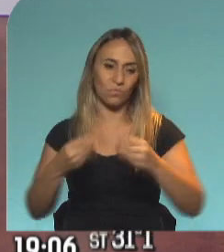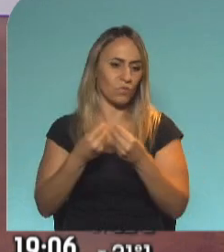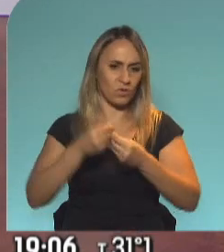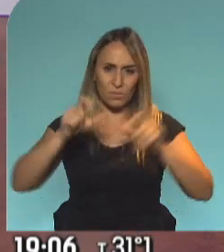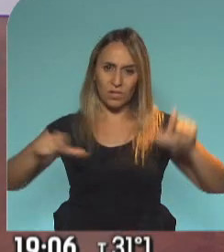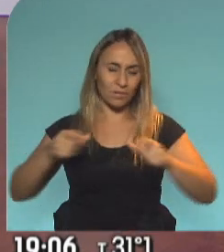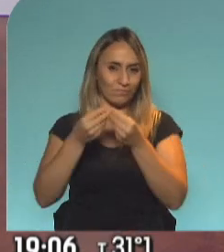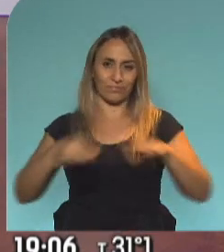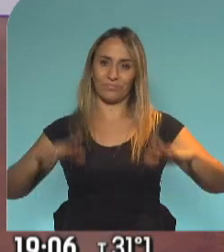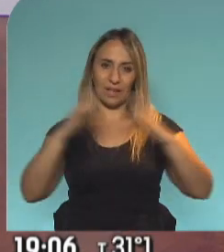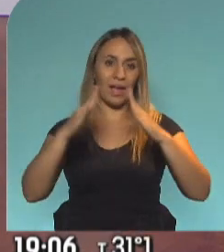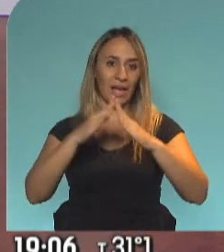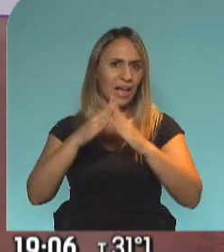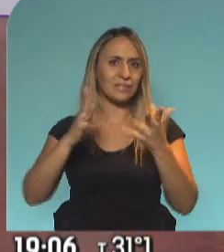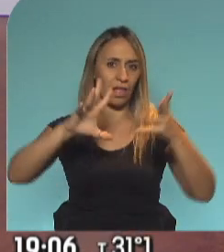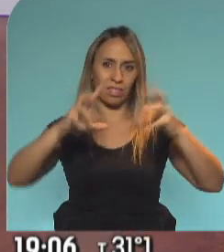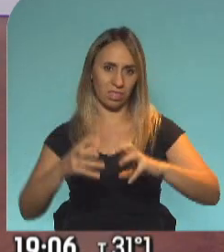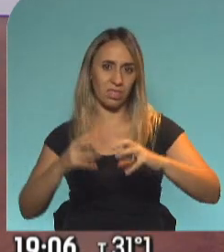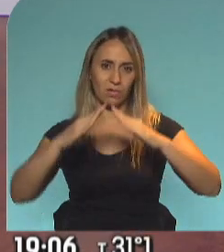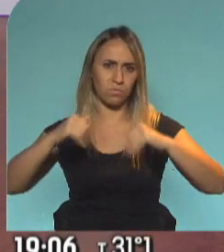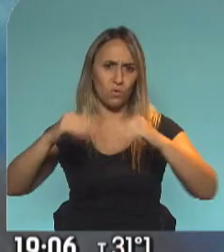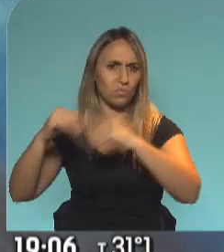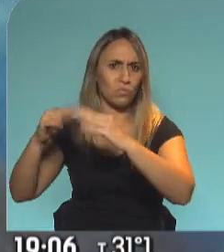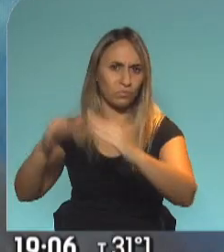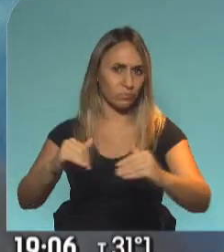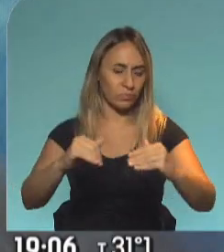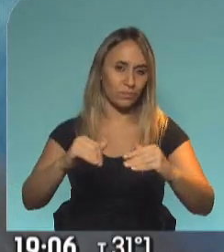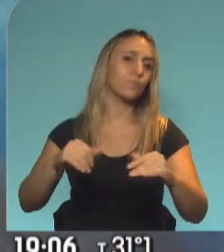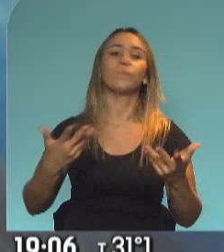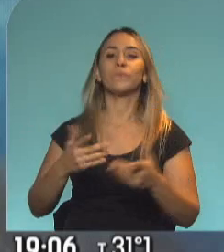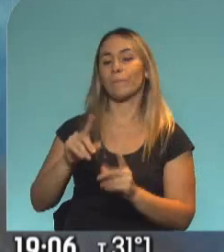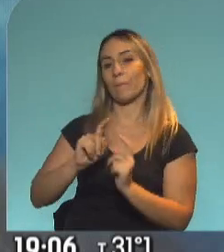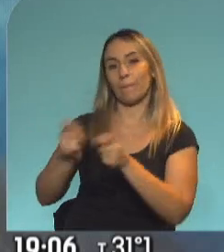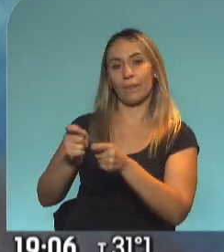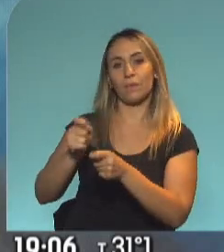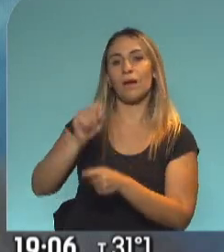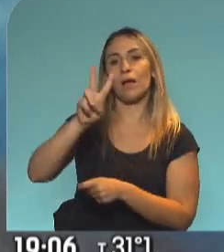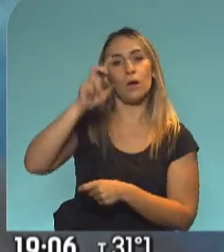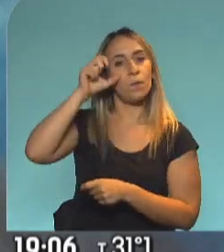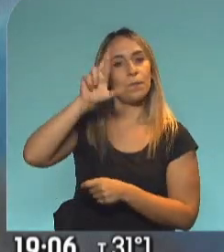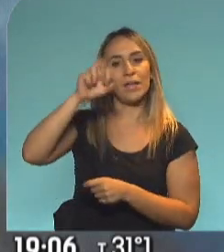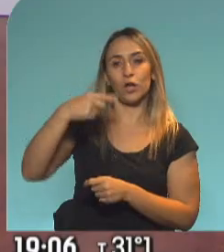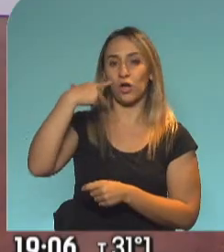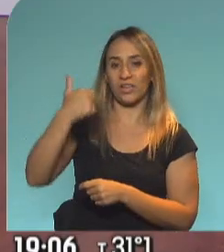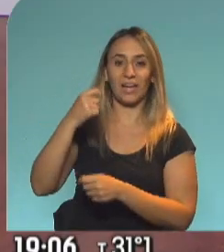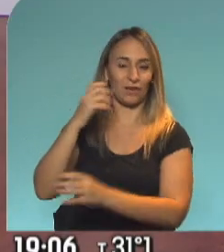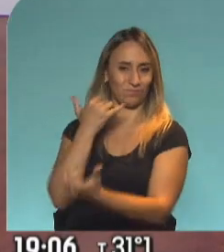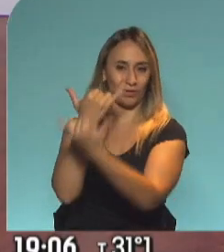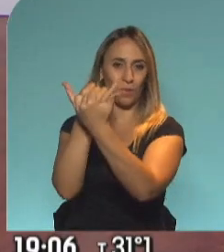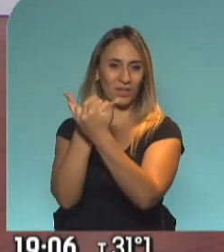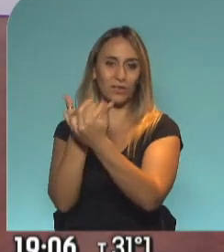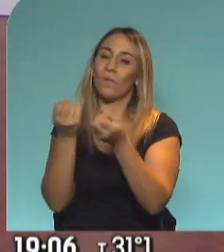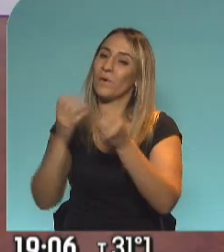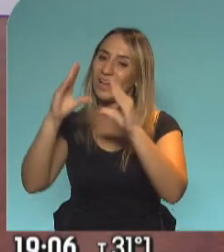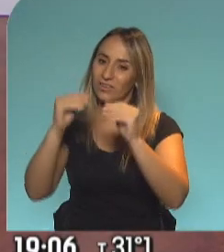de eso hablaba Alberto Fernández. Para hablar más específicamente y los detalles está Verónica Arruela Beitía en comunicación telefónica. ¿Qué tal? Buenas noches,